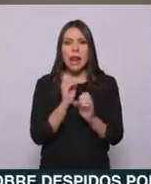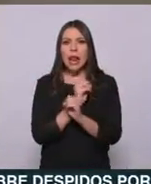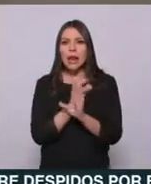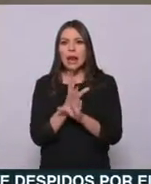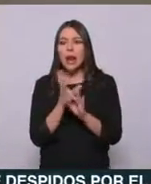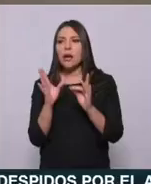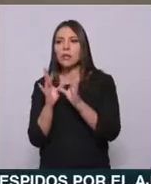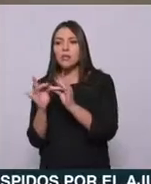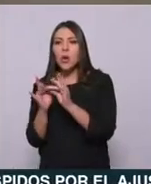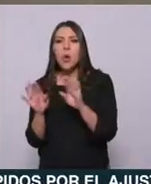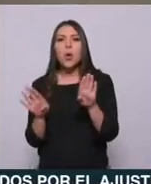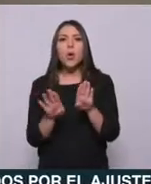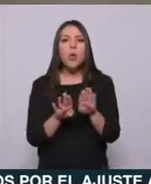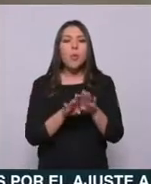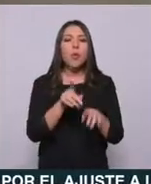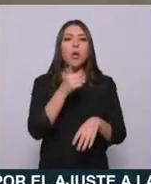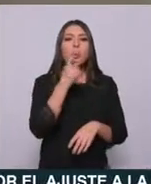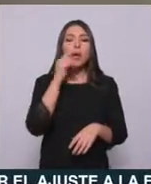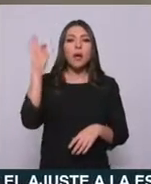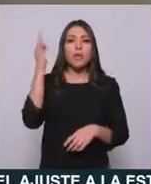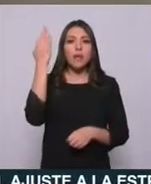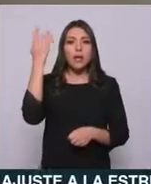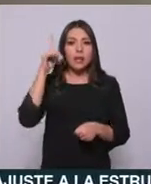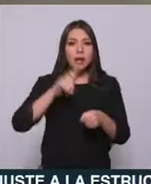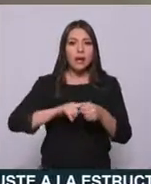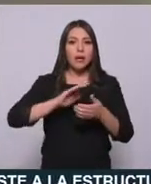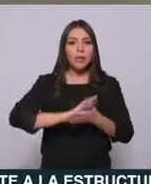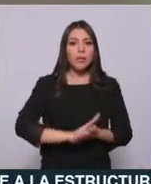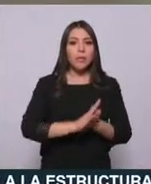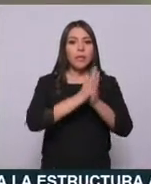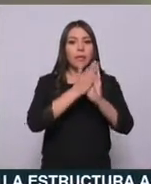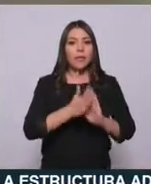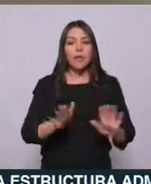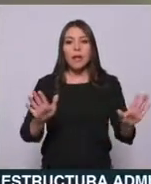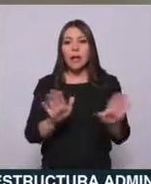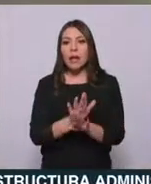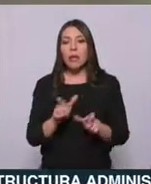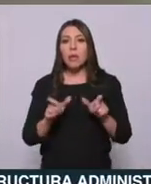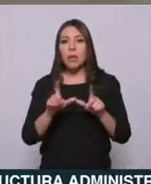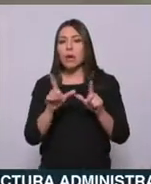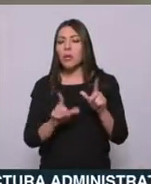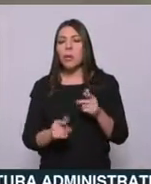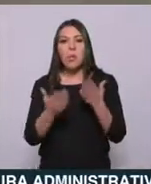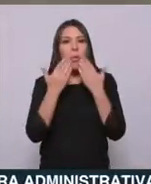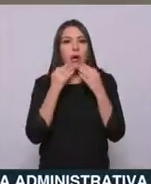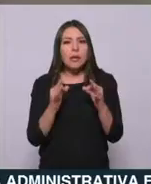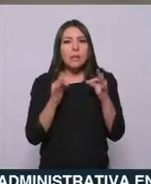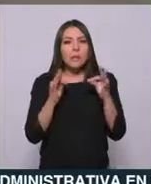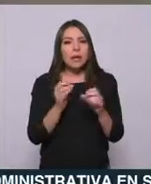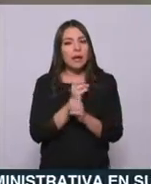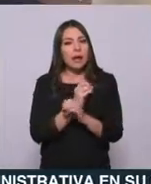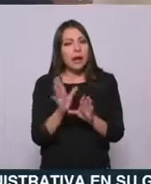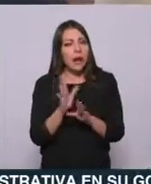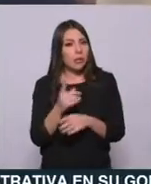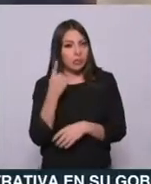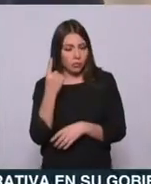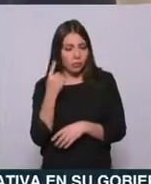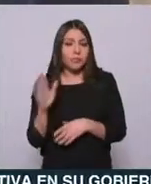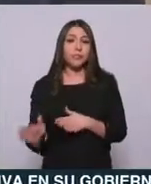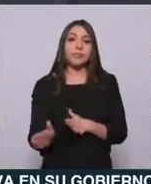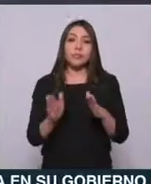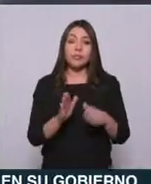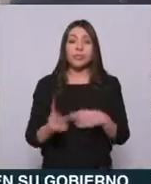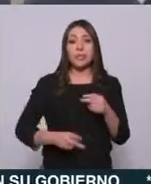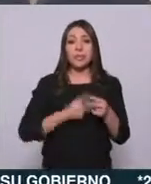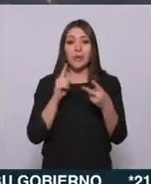es el traspaso de la Policía Federal hacia la Guardia Nacional. Segundo, pues se han venido dando una serie de